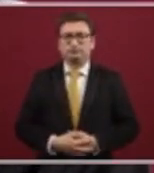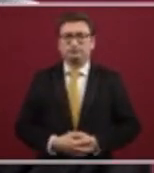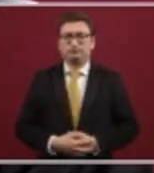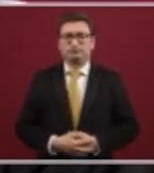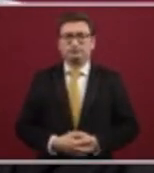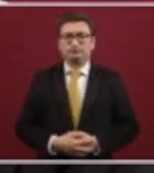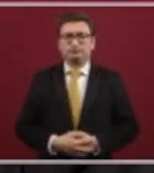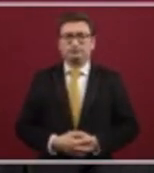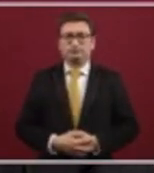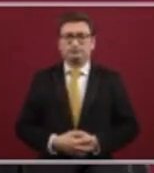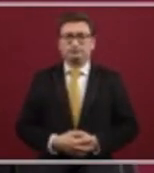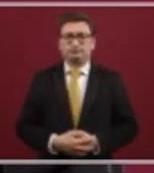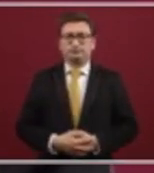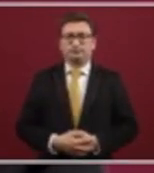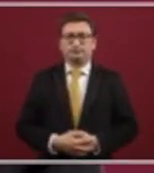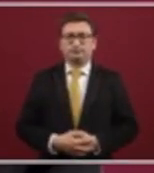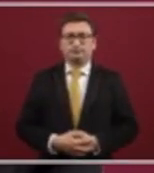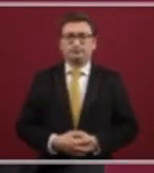no